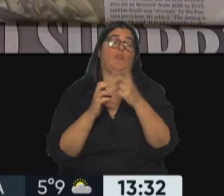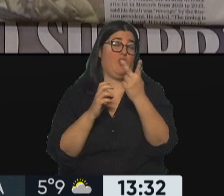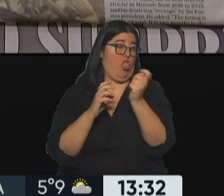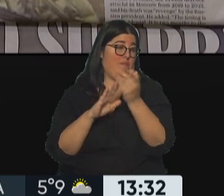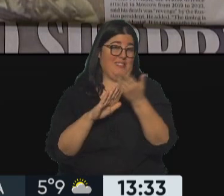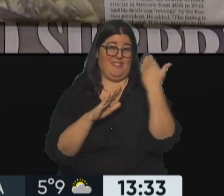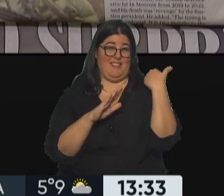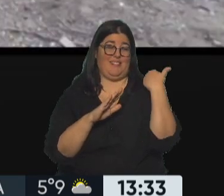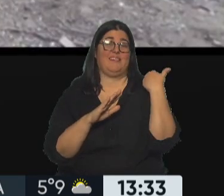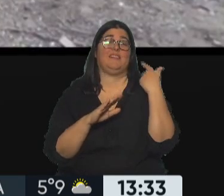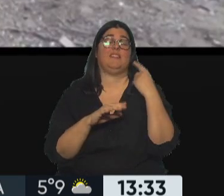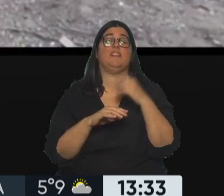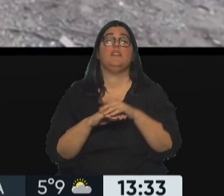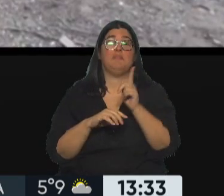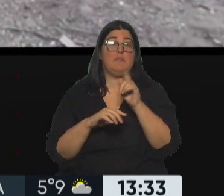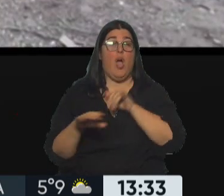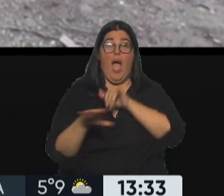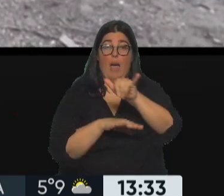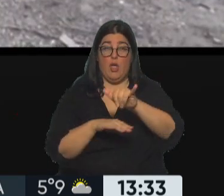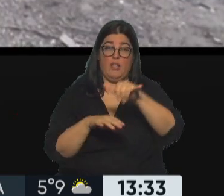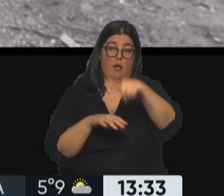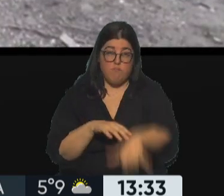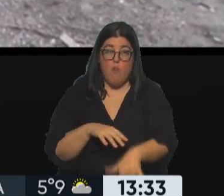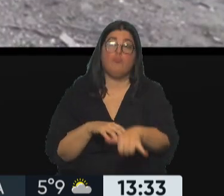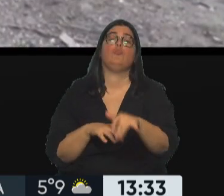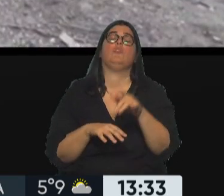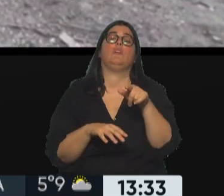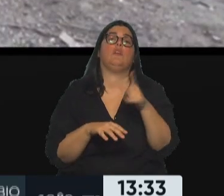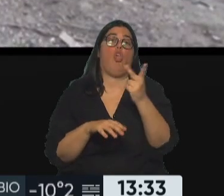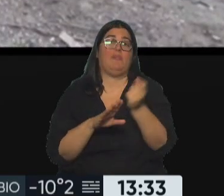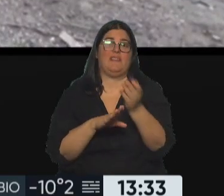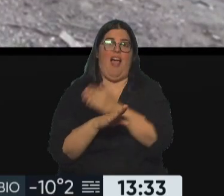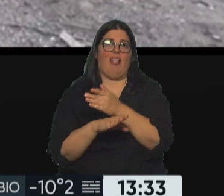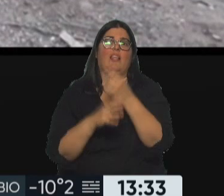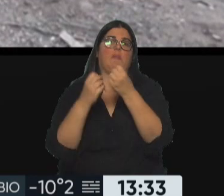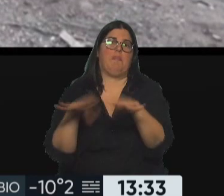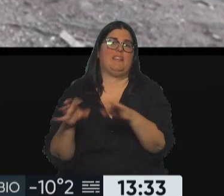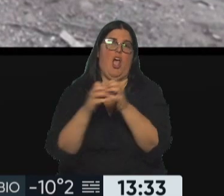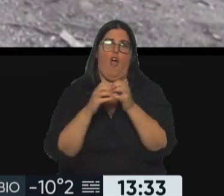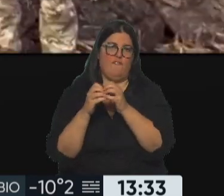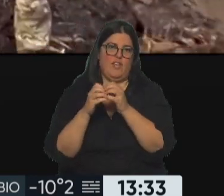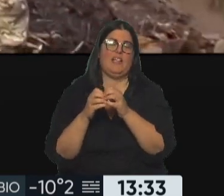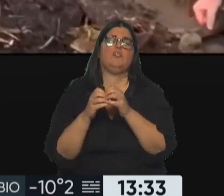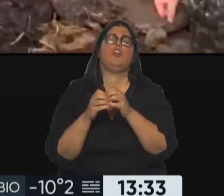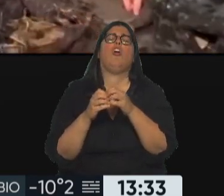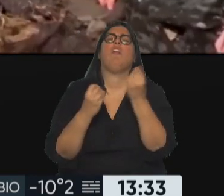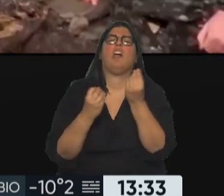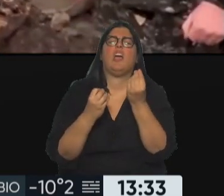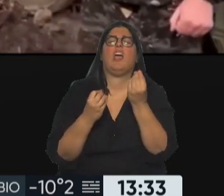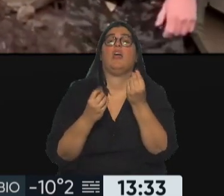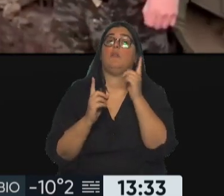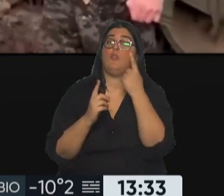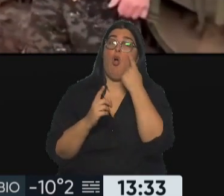meses antes de la caída de esta avioneta, que es esta este ultimátum que en cierta medida se les